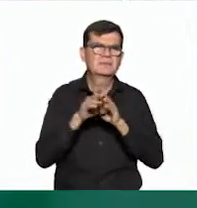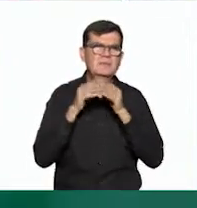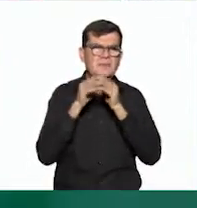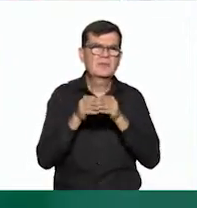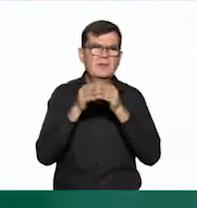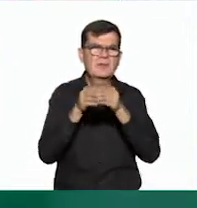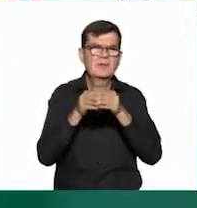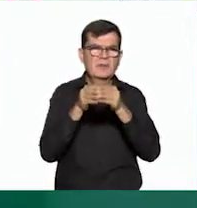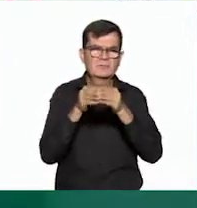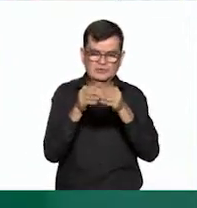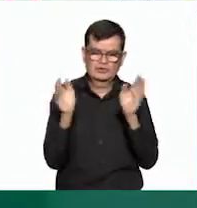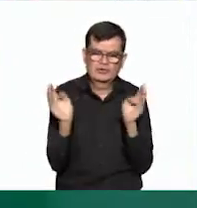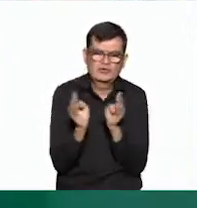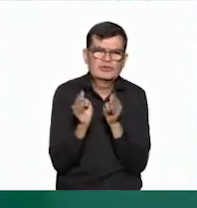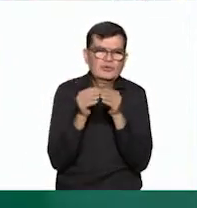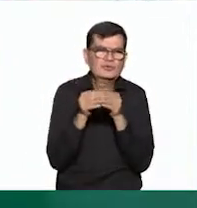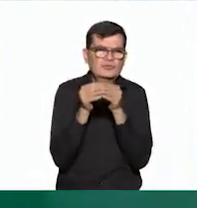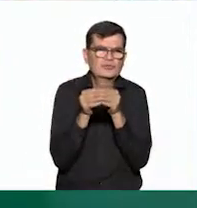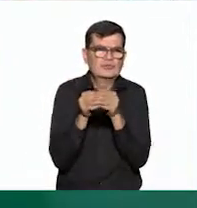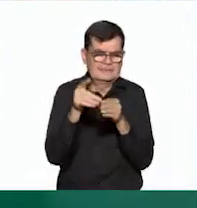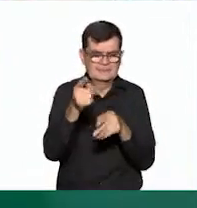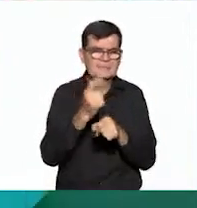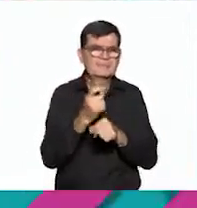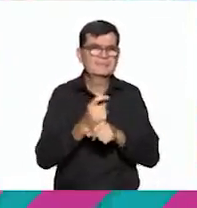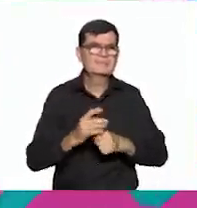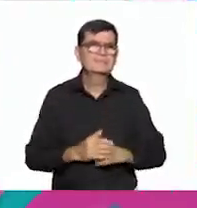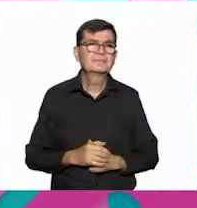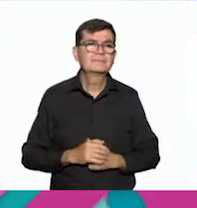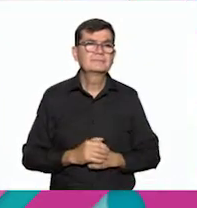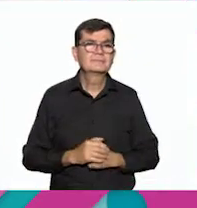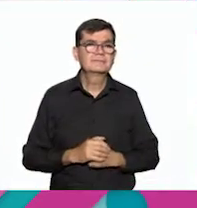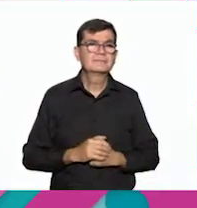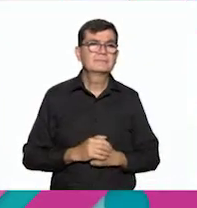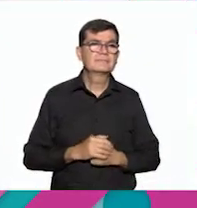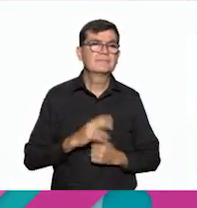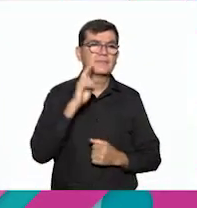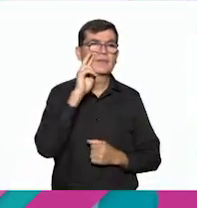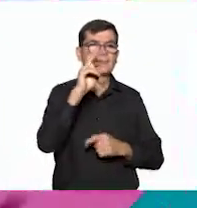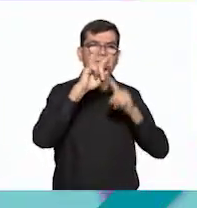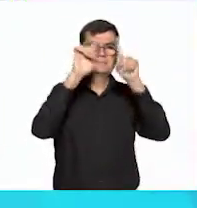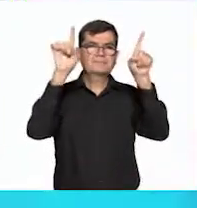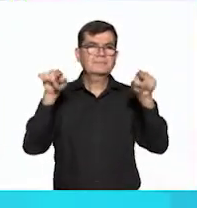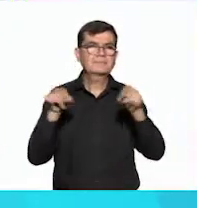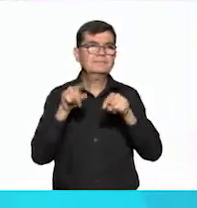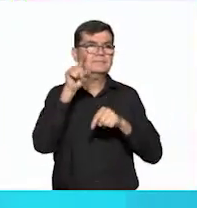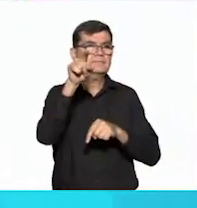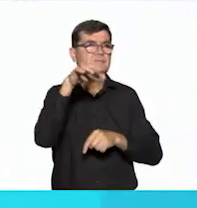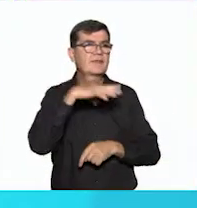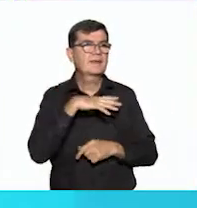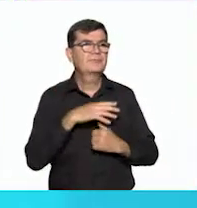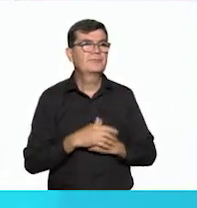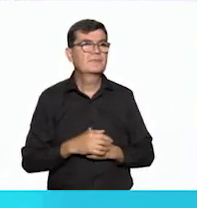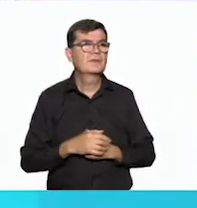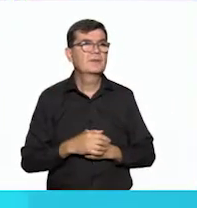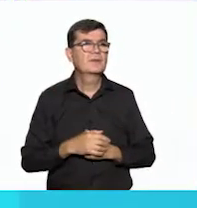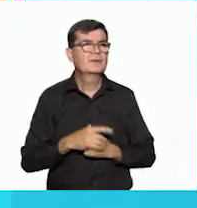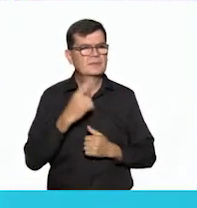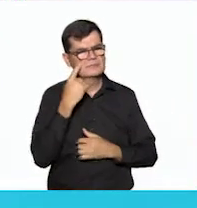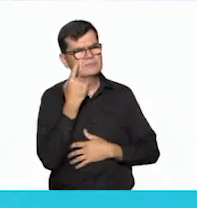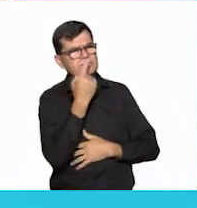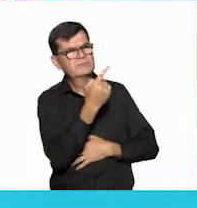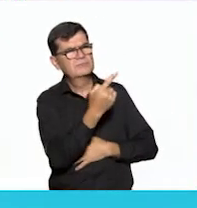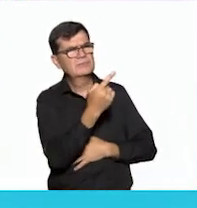que es El Barco Chiquito, que nos encantó. Sí, vamos a ver. Vamos a ver, lo van a ver en pantalla. A ver. Ahí lo tenemos.